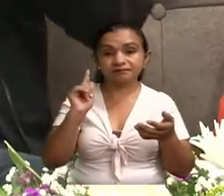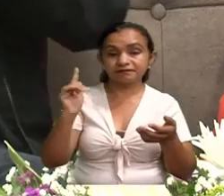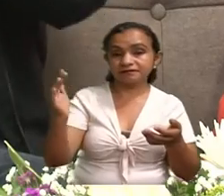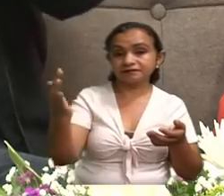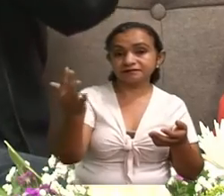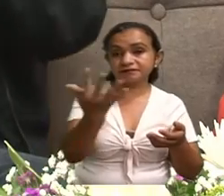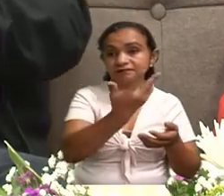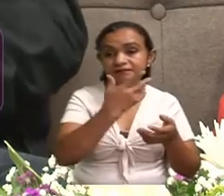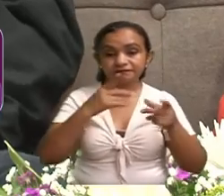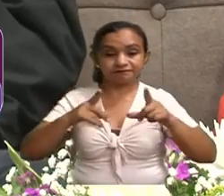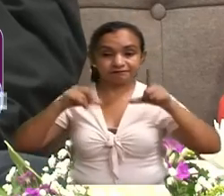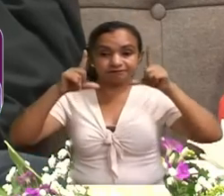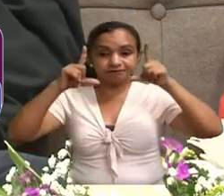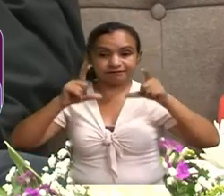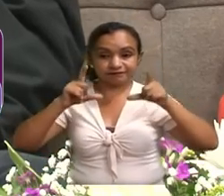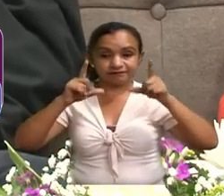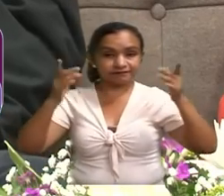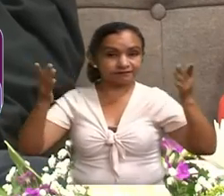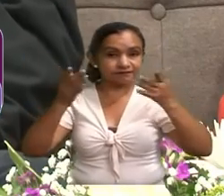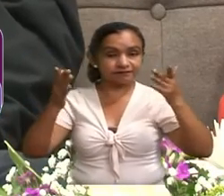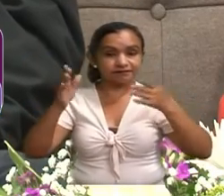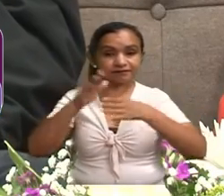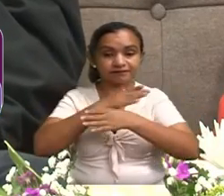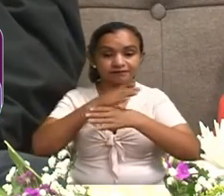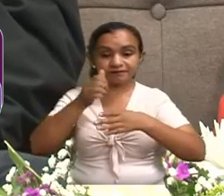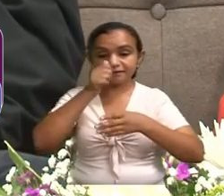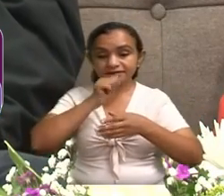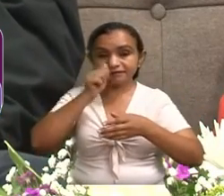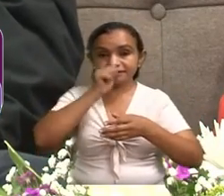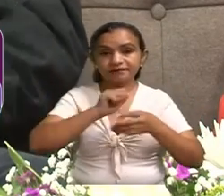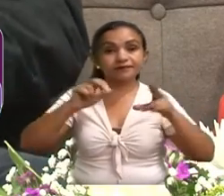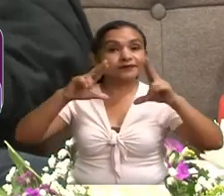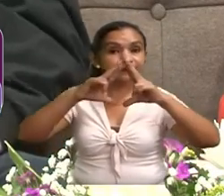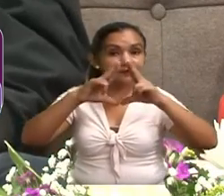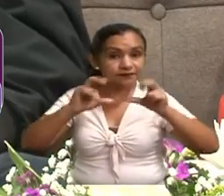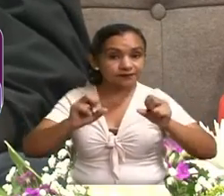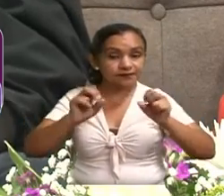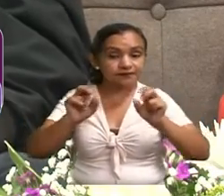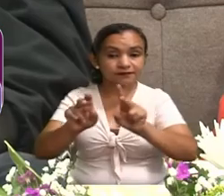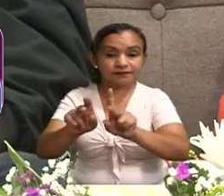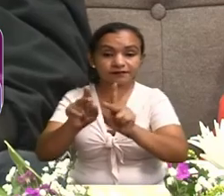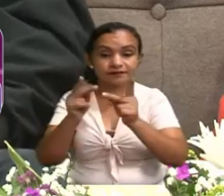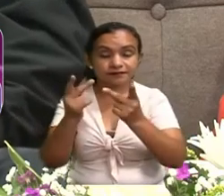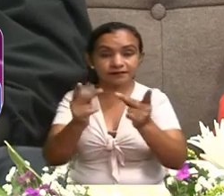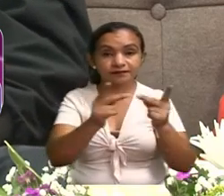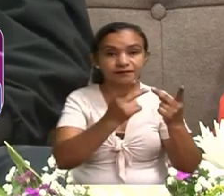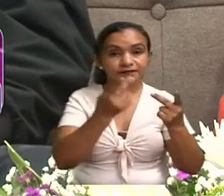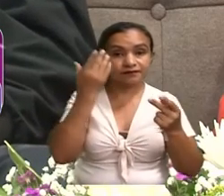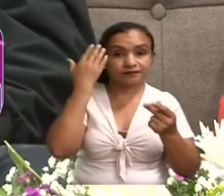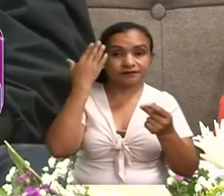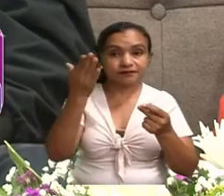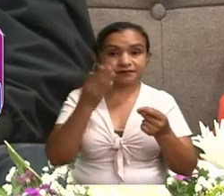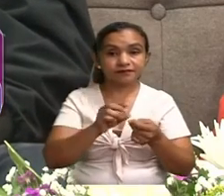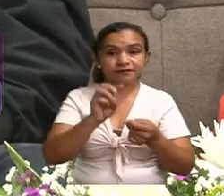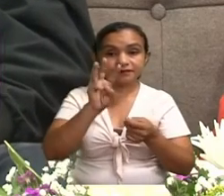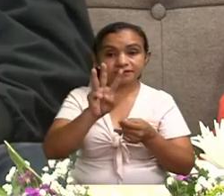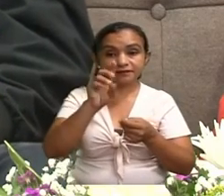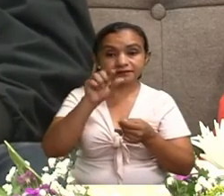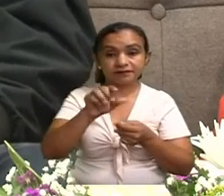tiene una fotografía de cómo están los sistemas a nivel nacional, pero también de las poblaciones, y nos damos cuenta de que tenemos